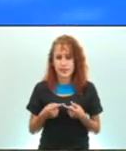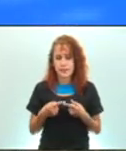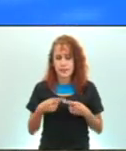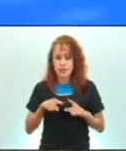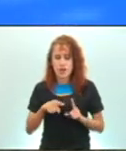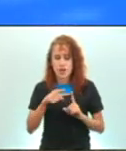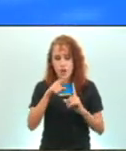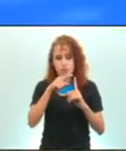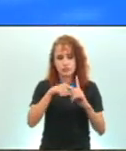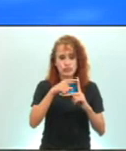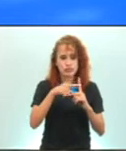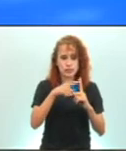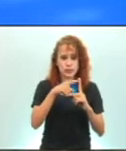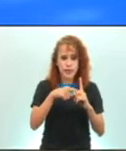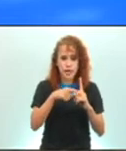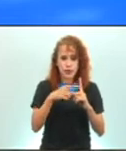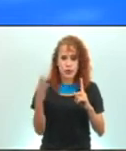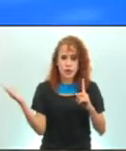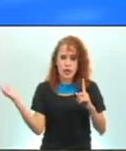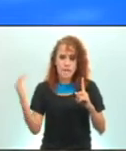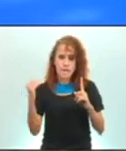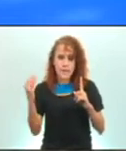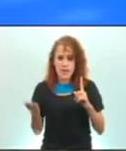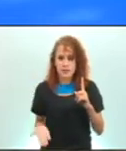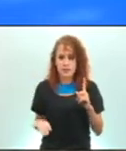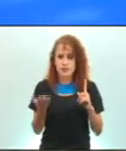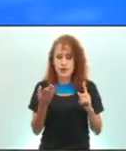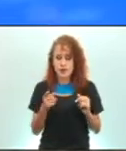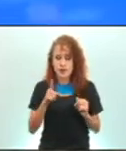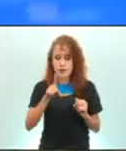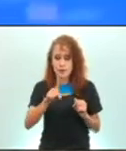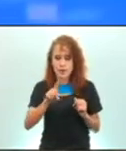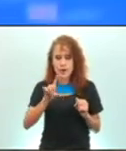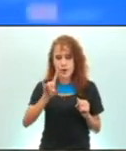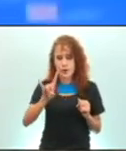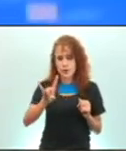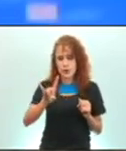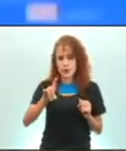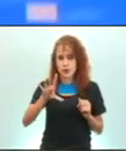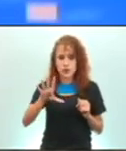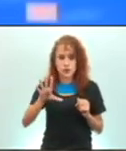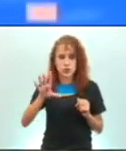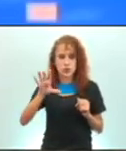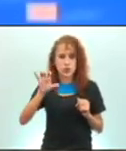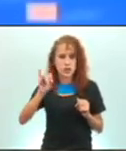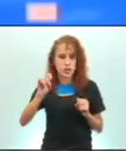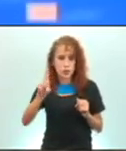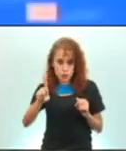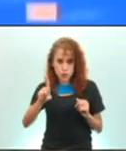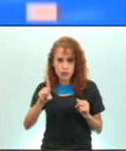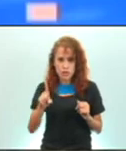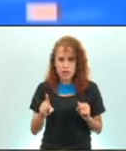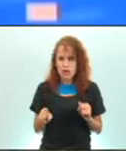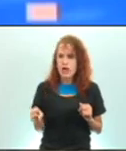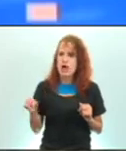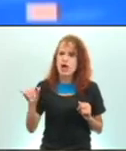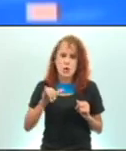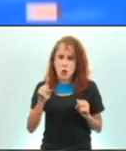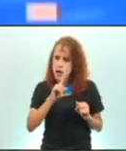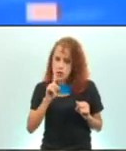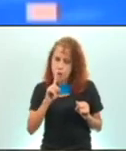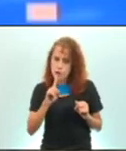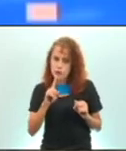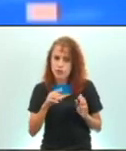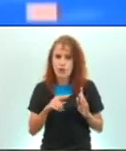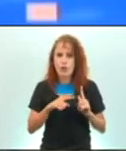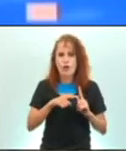Pero aunque la temperatura ha venido subiendo desde 1951, no lo ha hecho al mismo ritmo. Desde ese